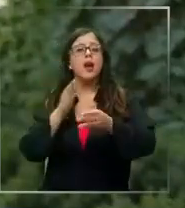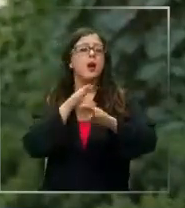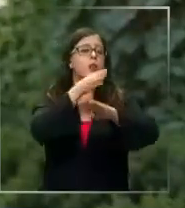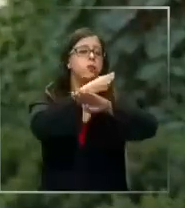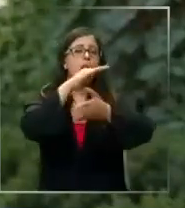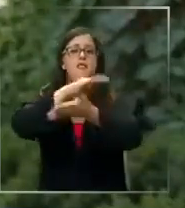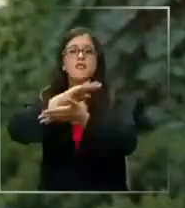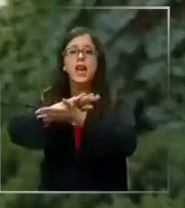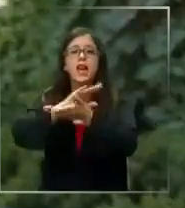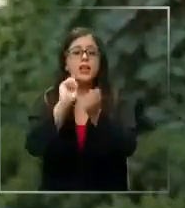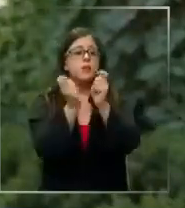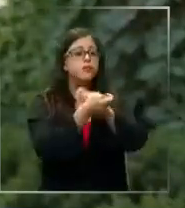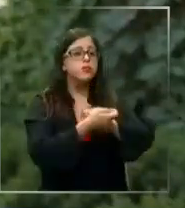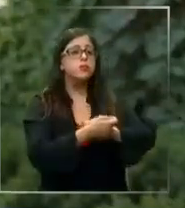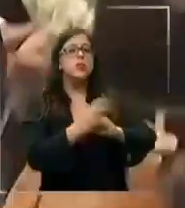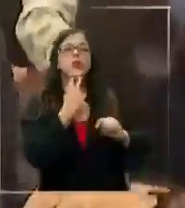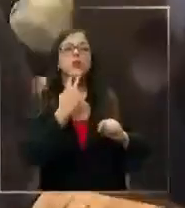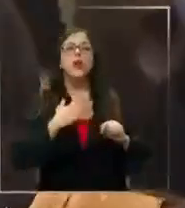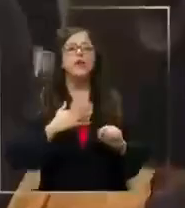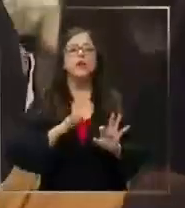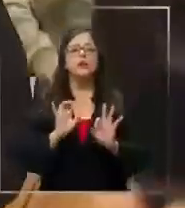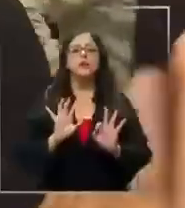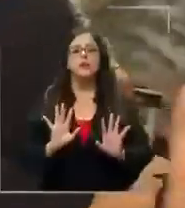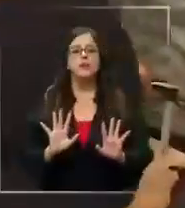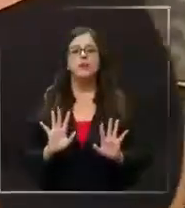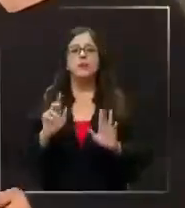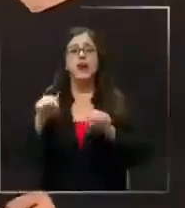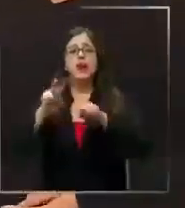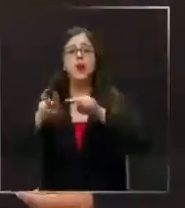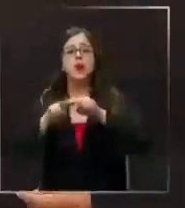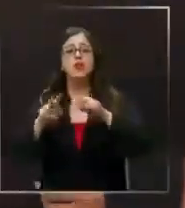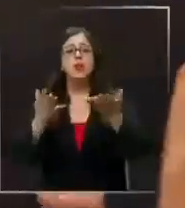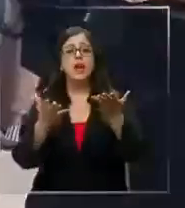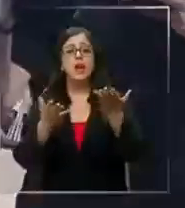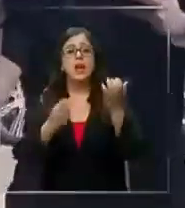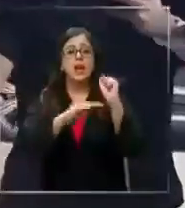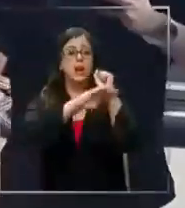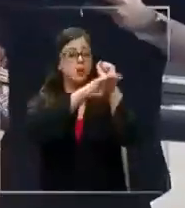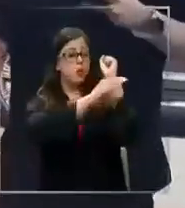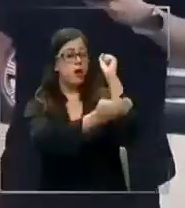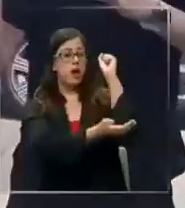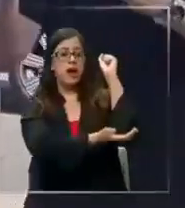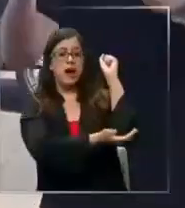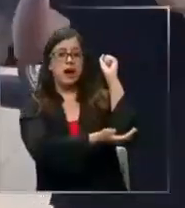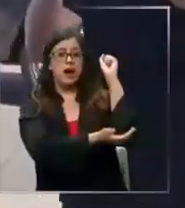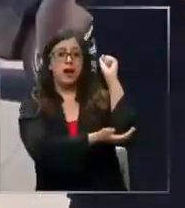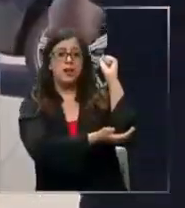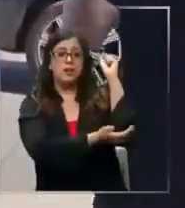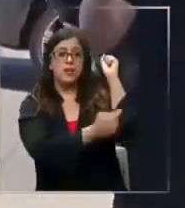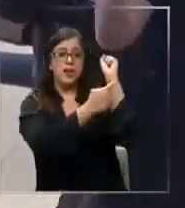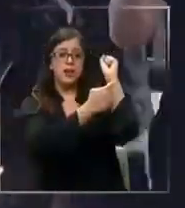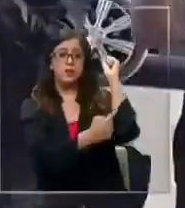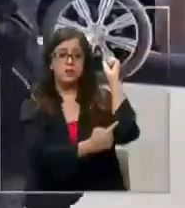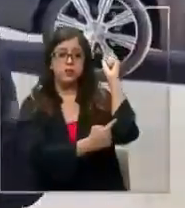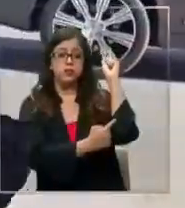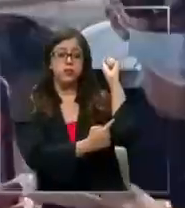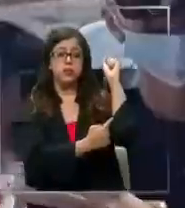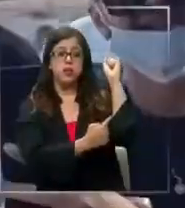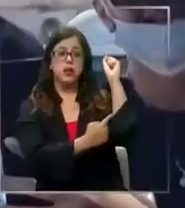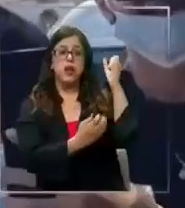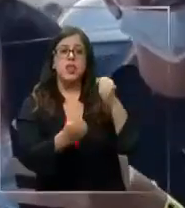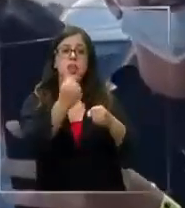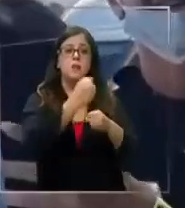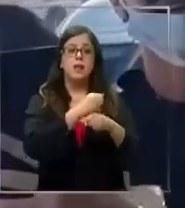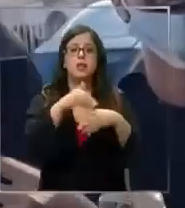pronto tener una vida más conservadora. Lo hizo mediante un vientre subrogado, por eso que en su reciente visita a Chile en noviembre no